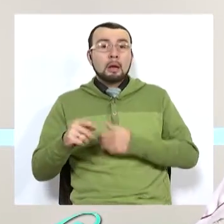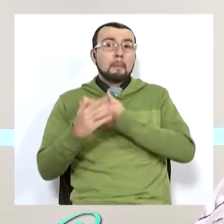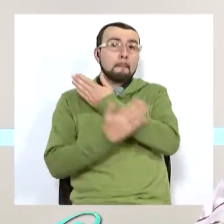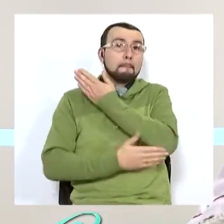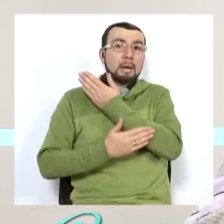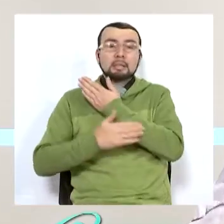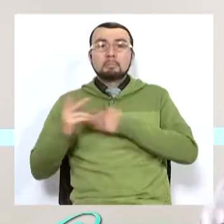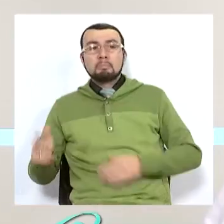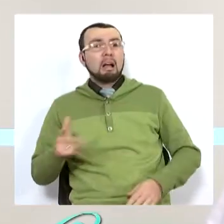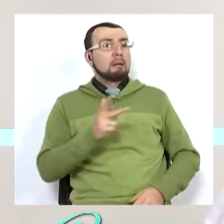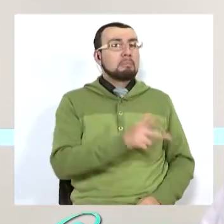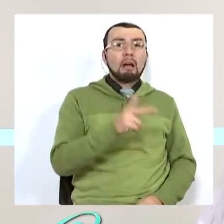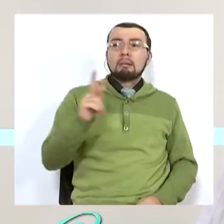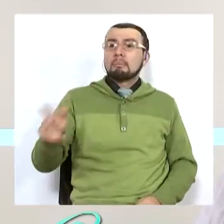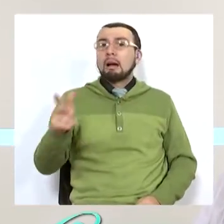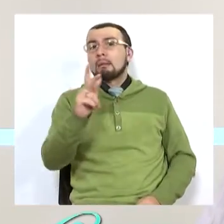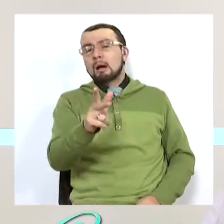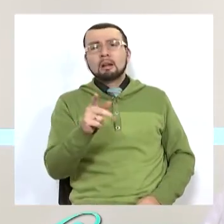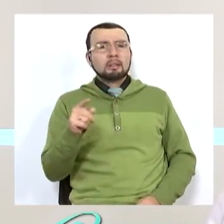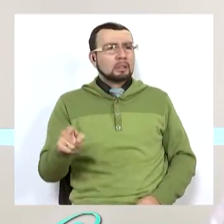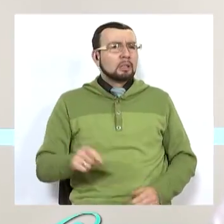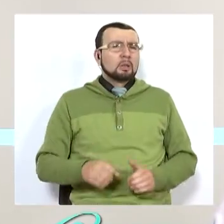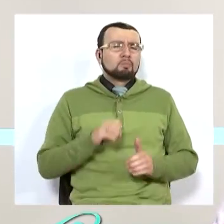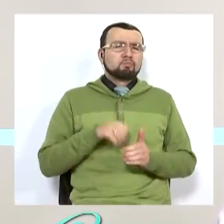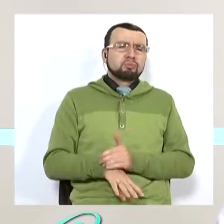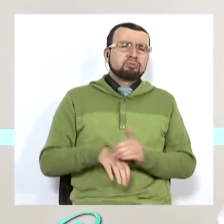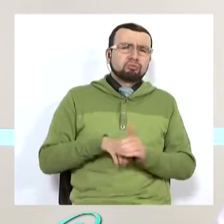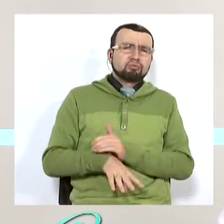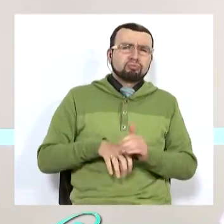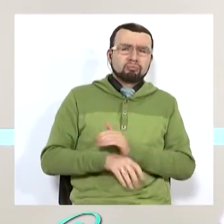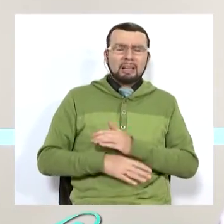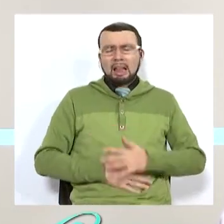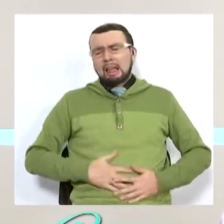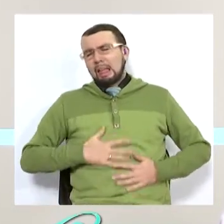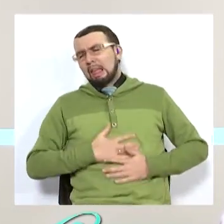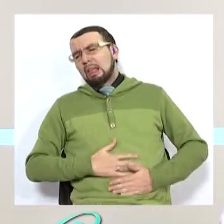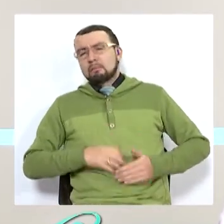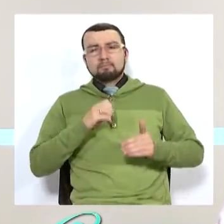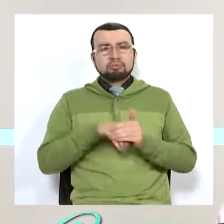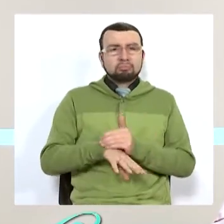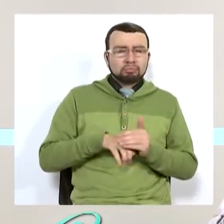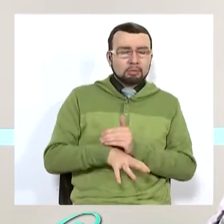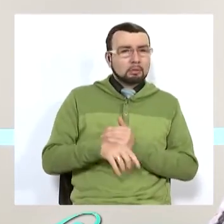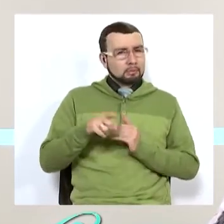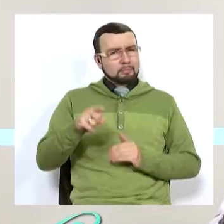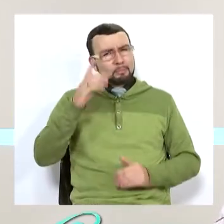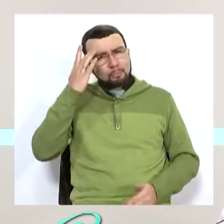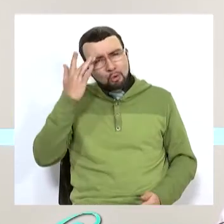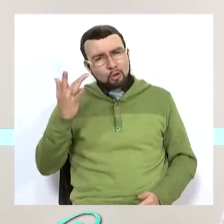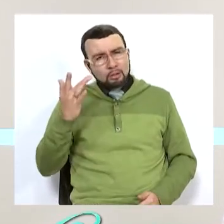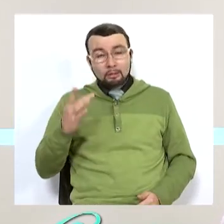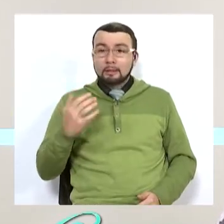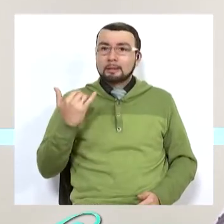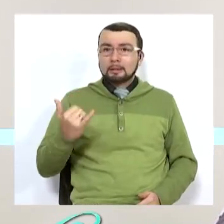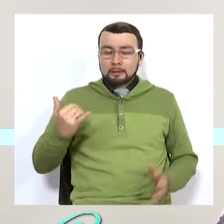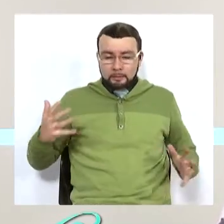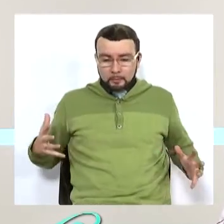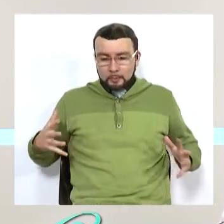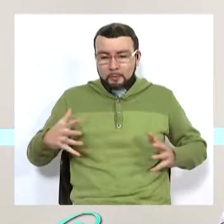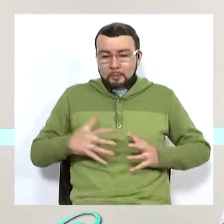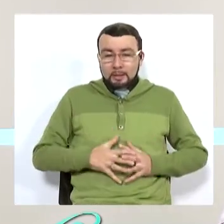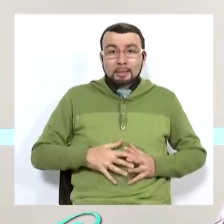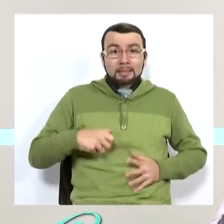llegó con una diarrea, lo que llama la diarrea del viajero. Esa diarrea del viajero generalmente es mixta, entonces